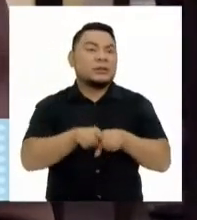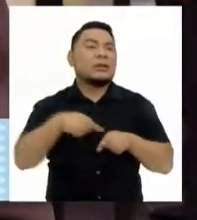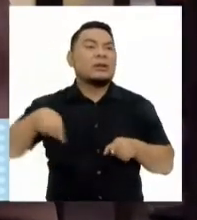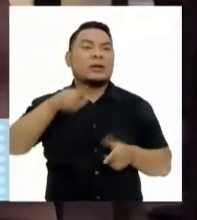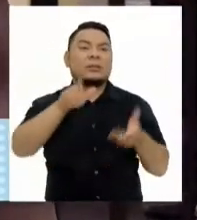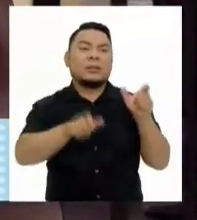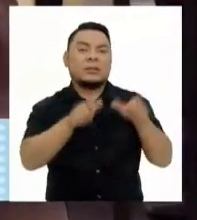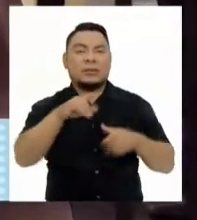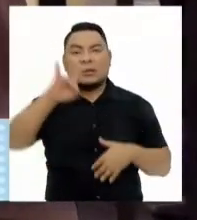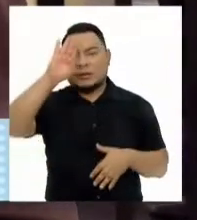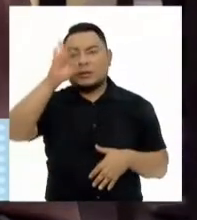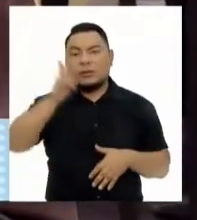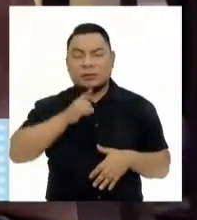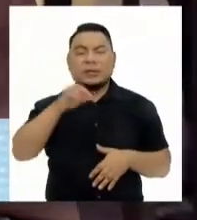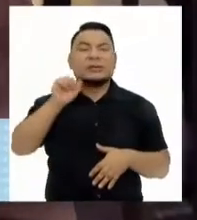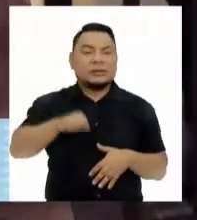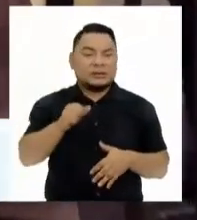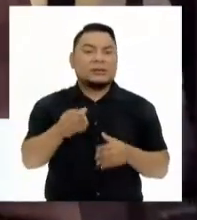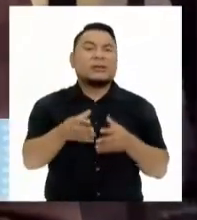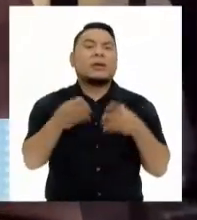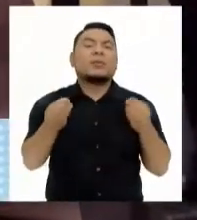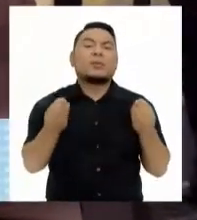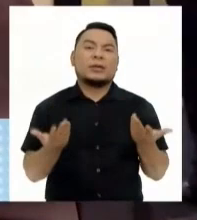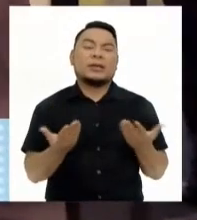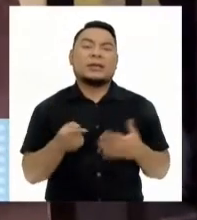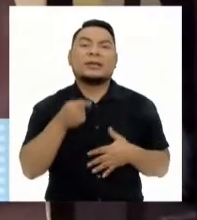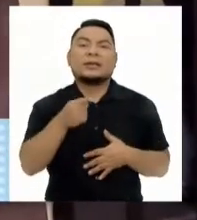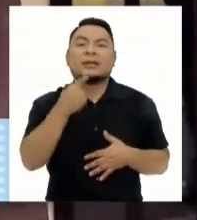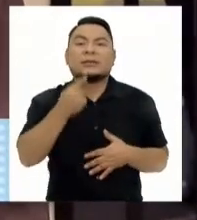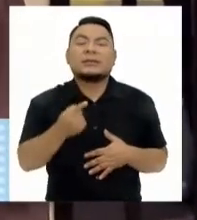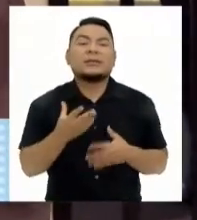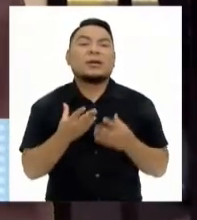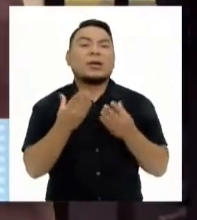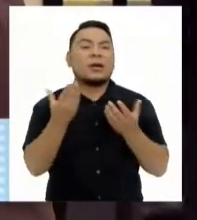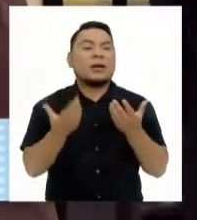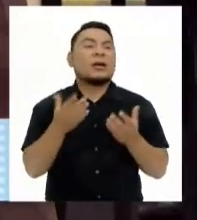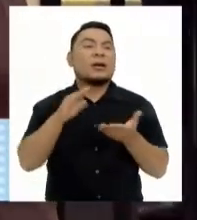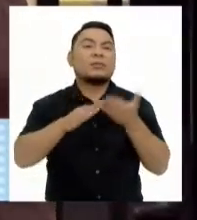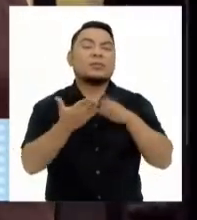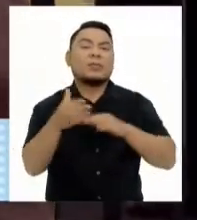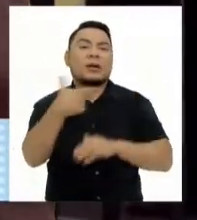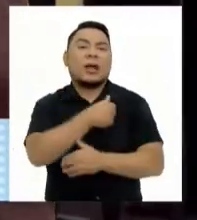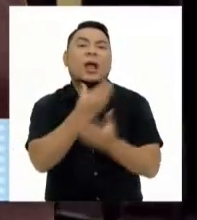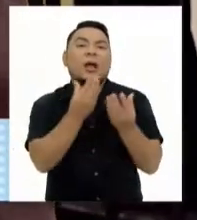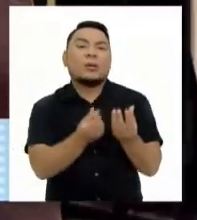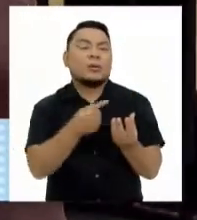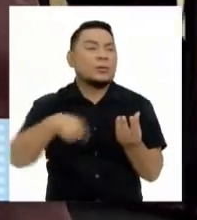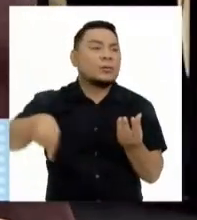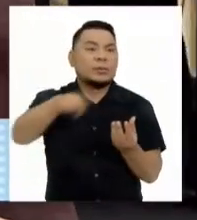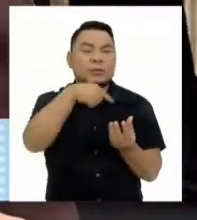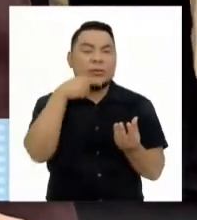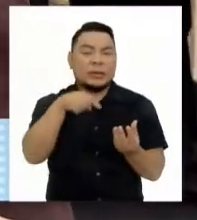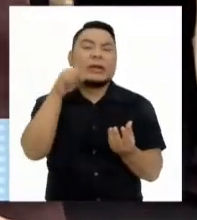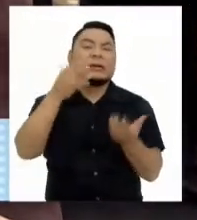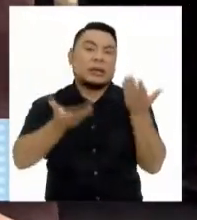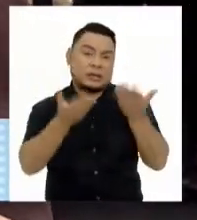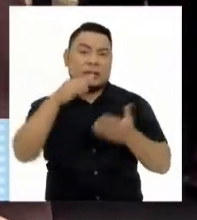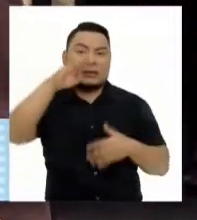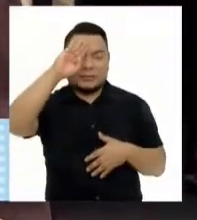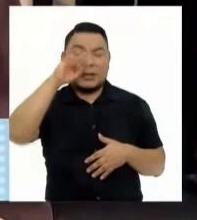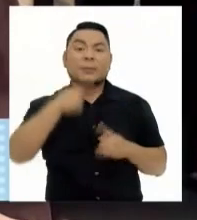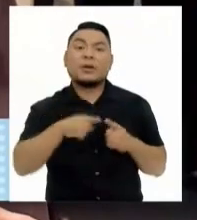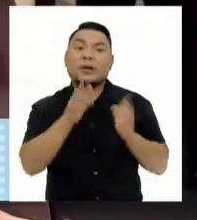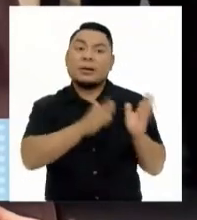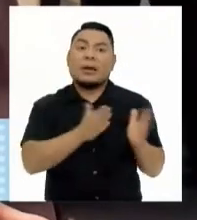de la población que se va a contagiar, sobre todo por la escasa cantidad de población vacunada que tenemos en nuestro país. Así que hay